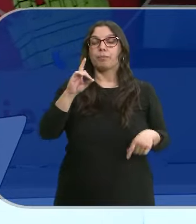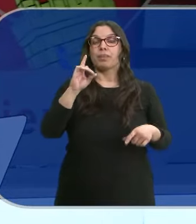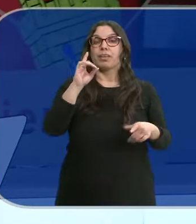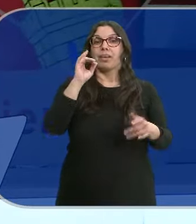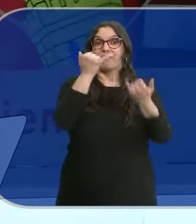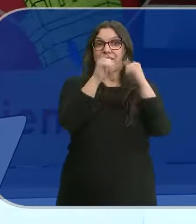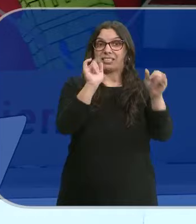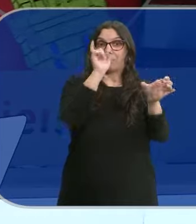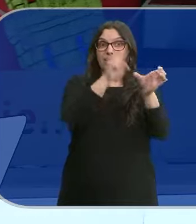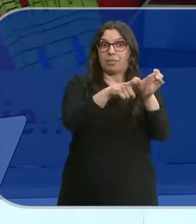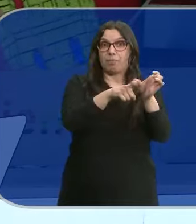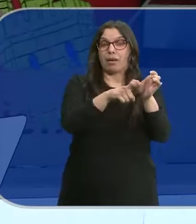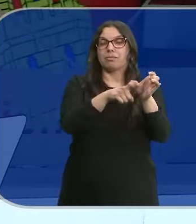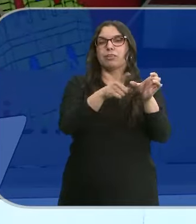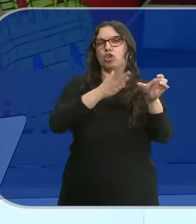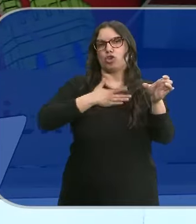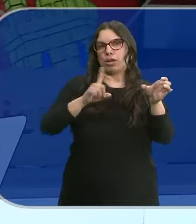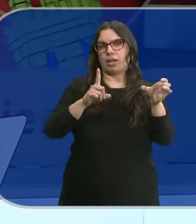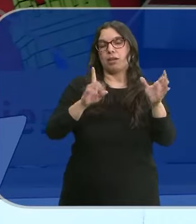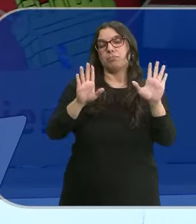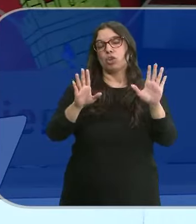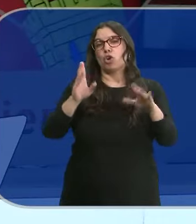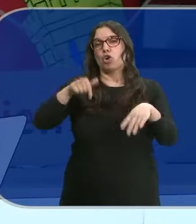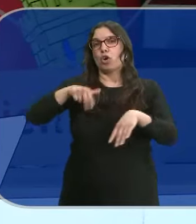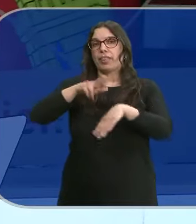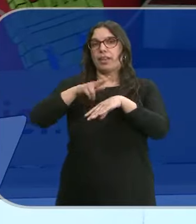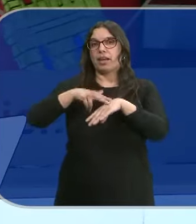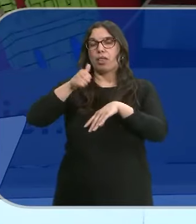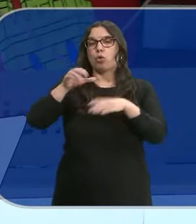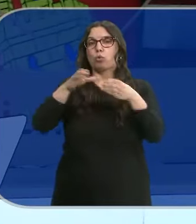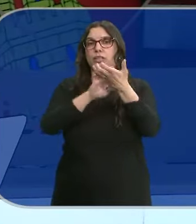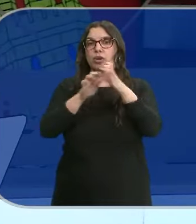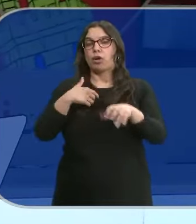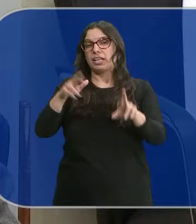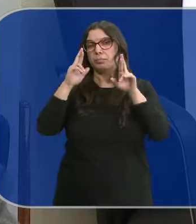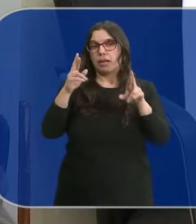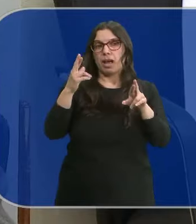boicot de las actividades organizadas por la Junta, que dice son para todos.